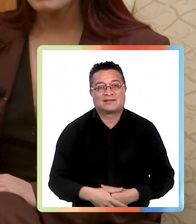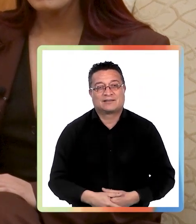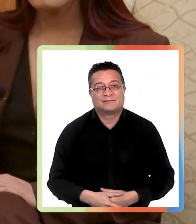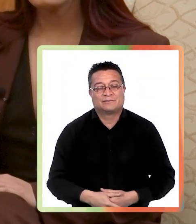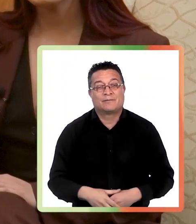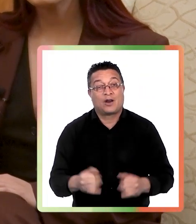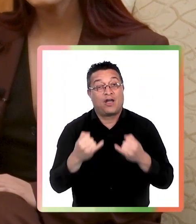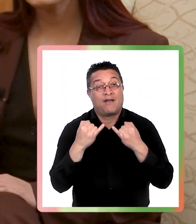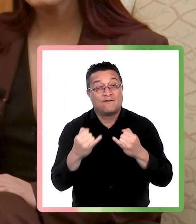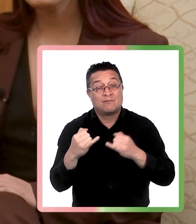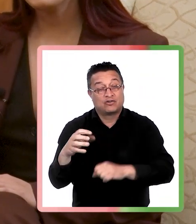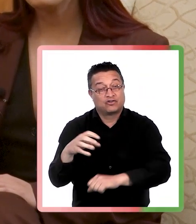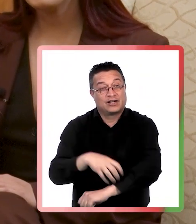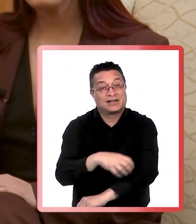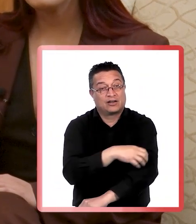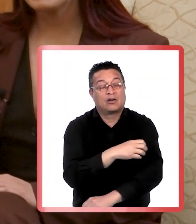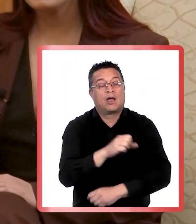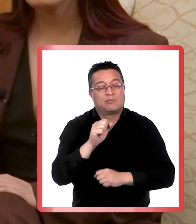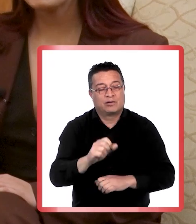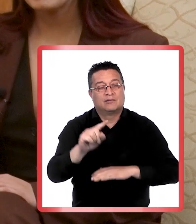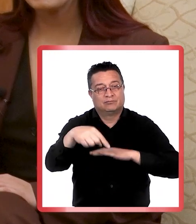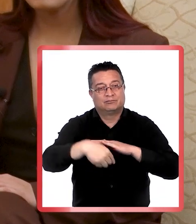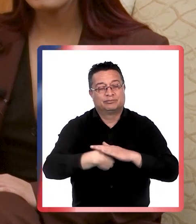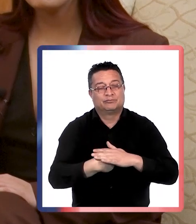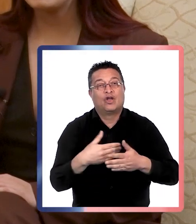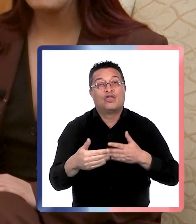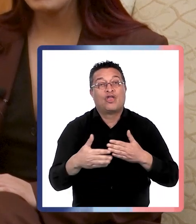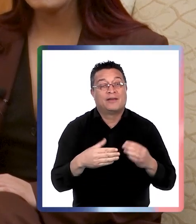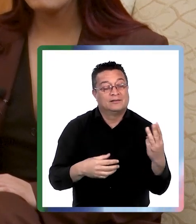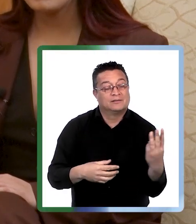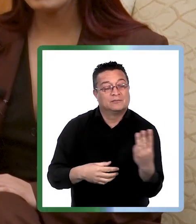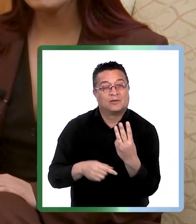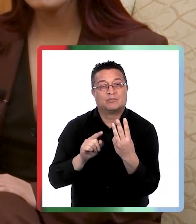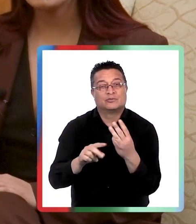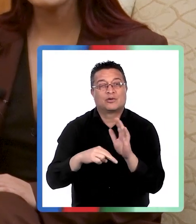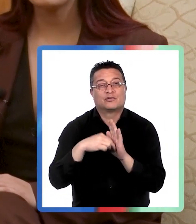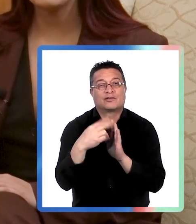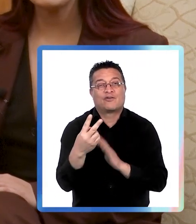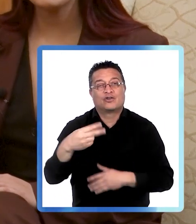Noticias. La información de las regiones la pueden encontrar en nuestra página web